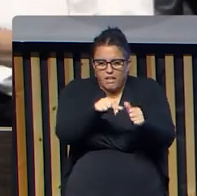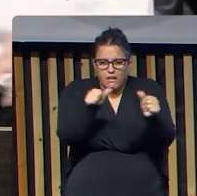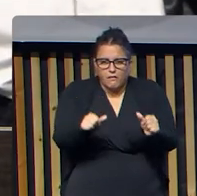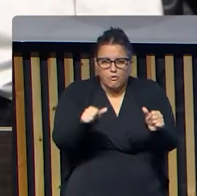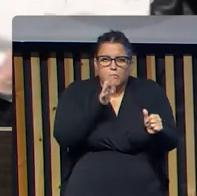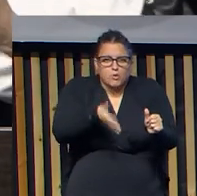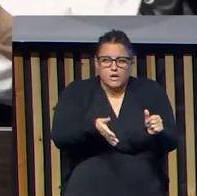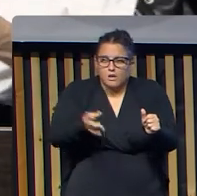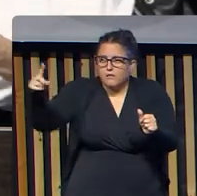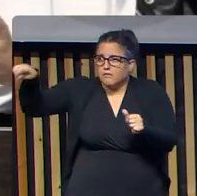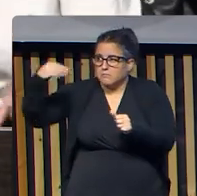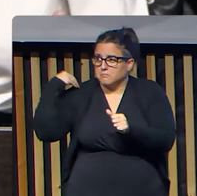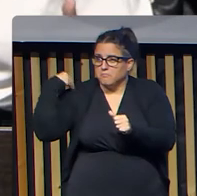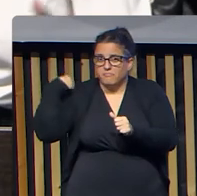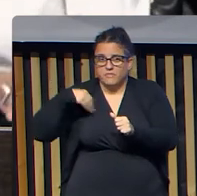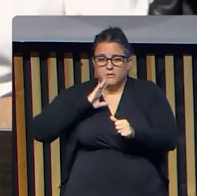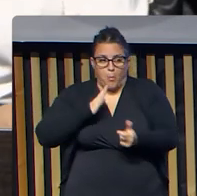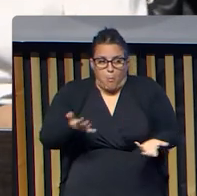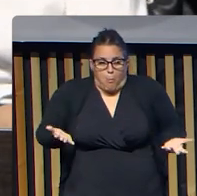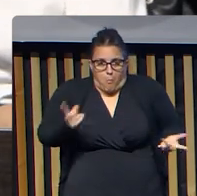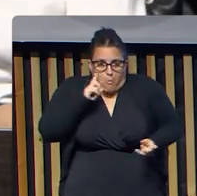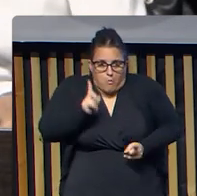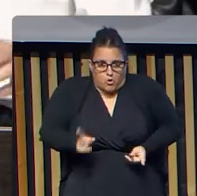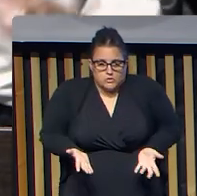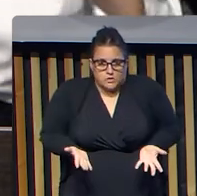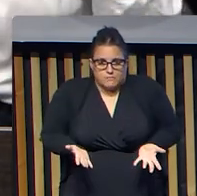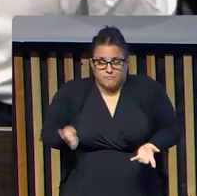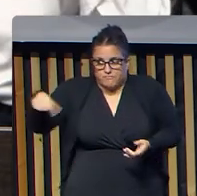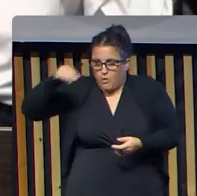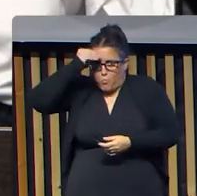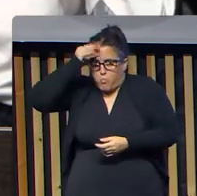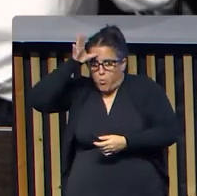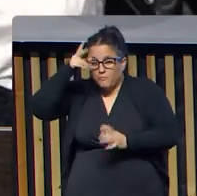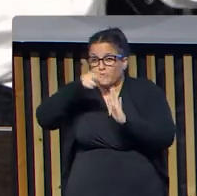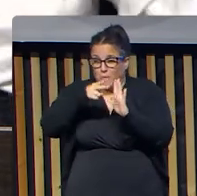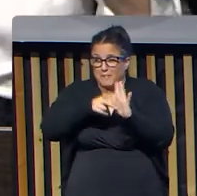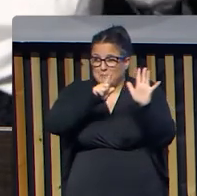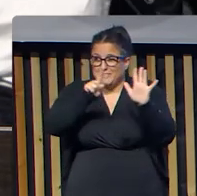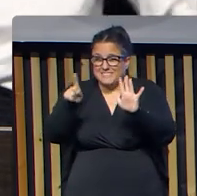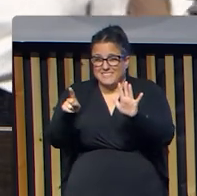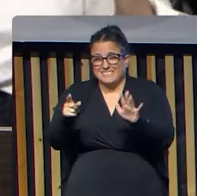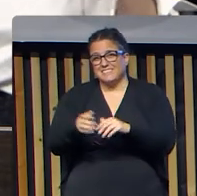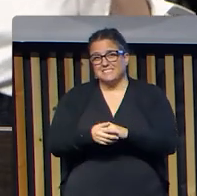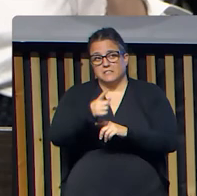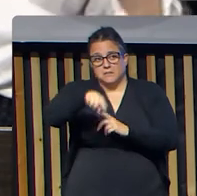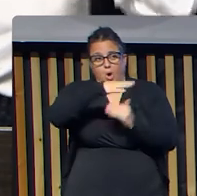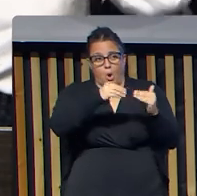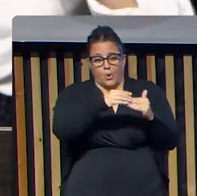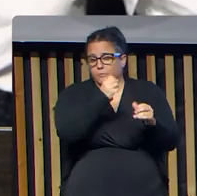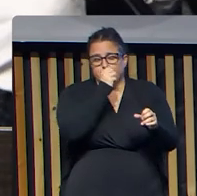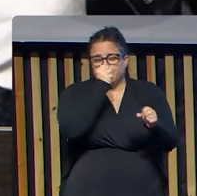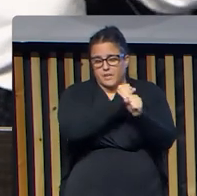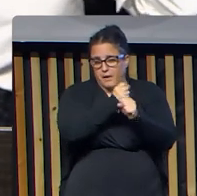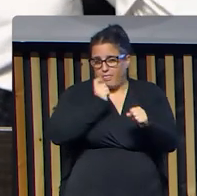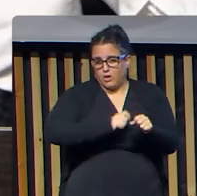me acuerdo que no había quien cumpliera porque no había quien no la entendiera no era Interesante como habían hecho el cambio de gorrito o sea